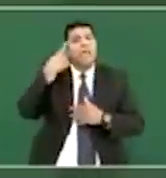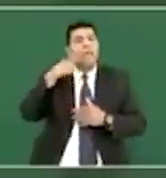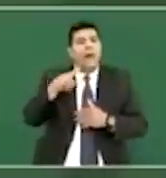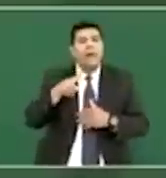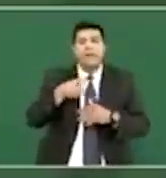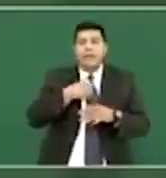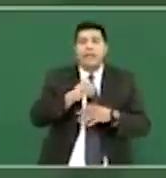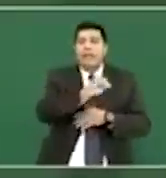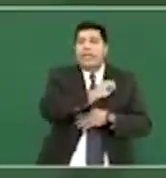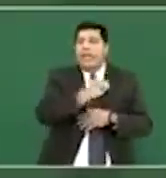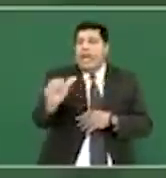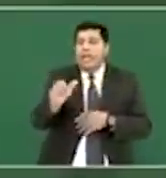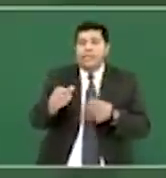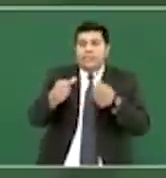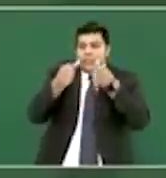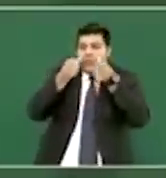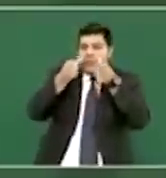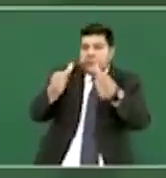operativos.